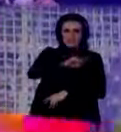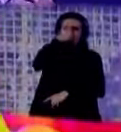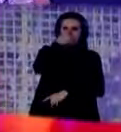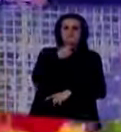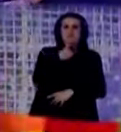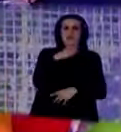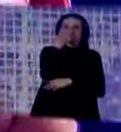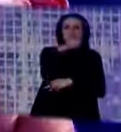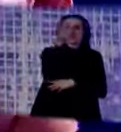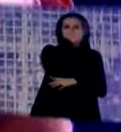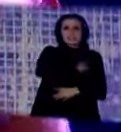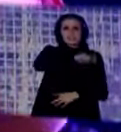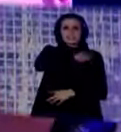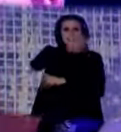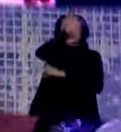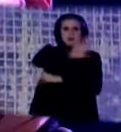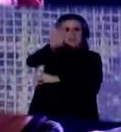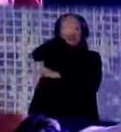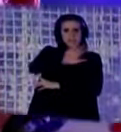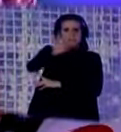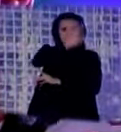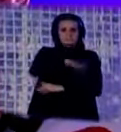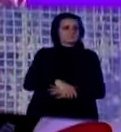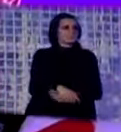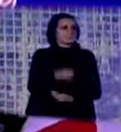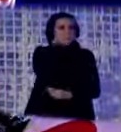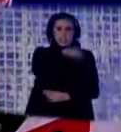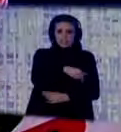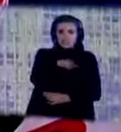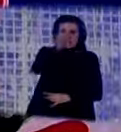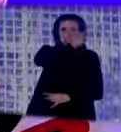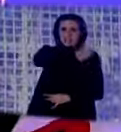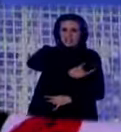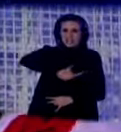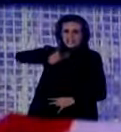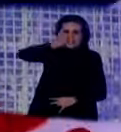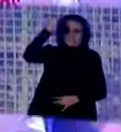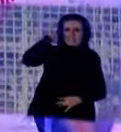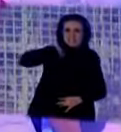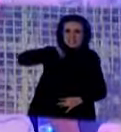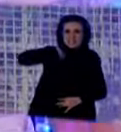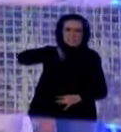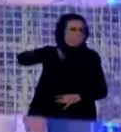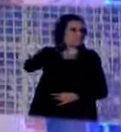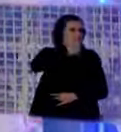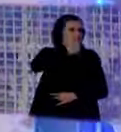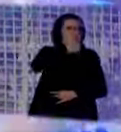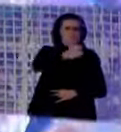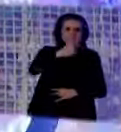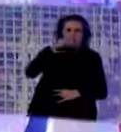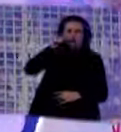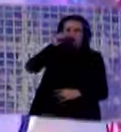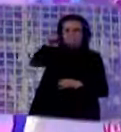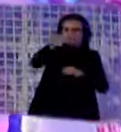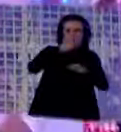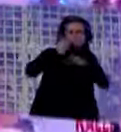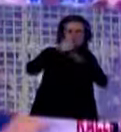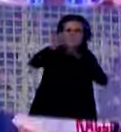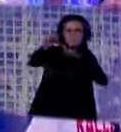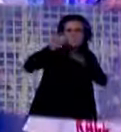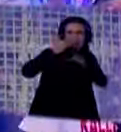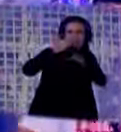nivel nacional y aquí en Canarias ya sobrando